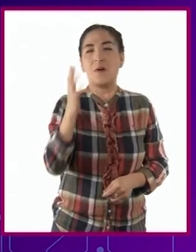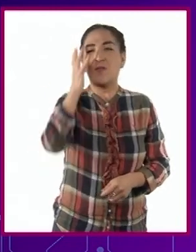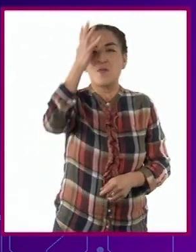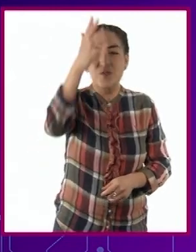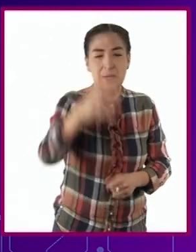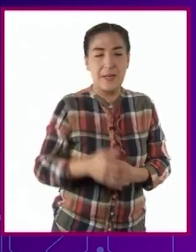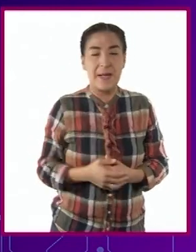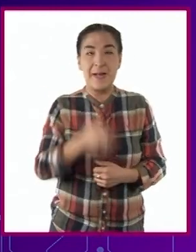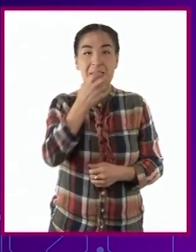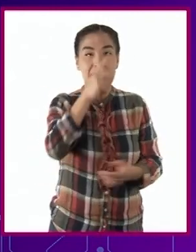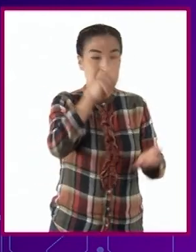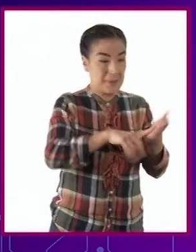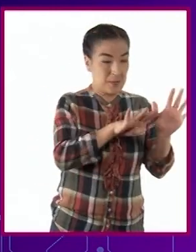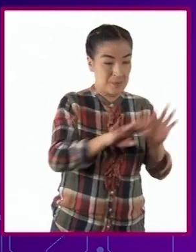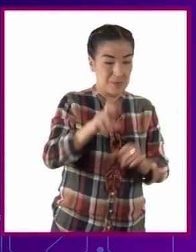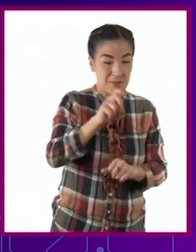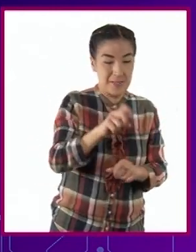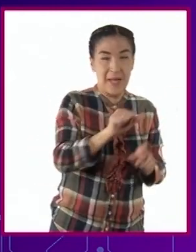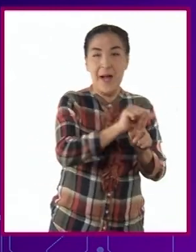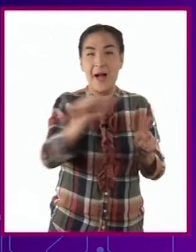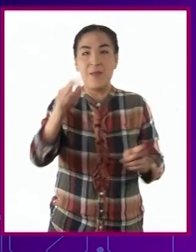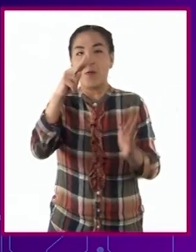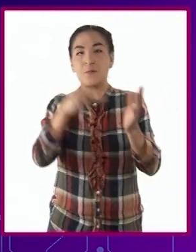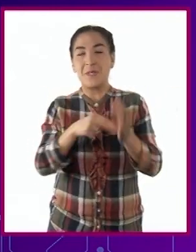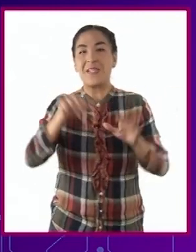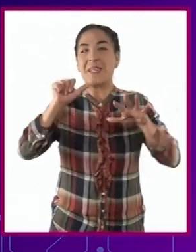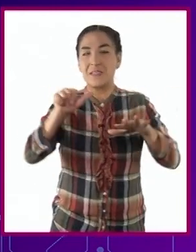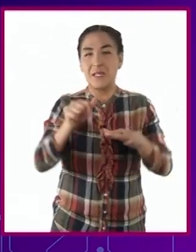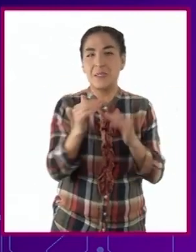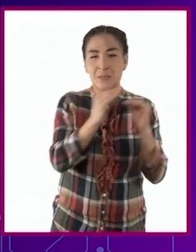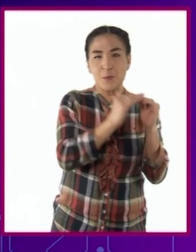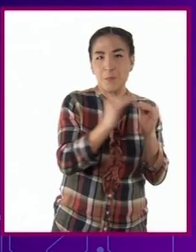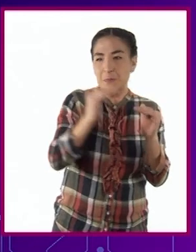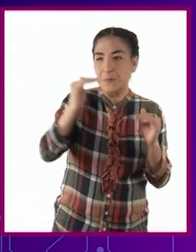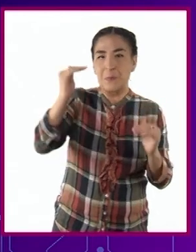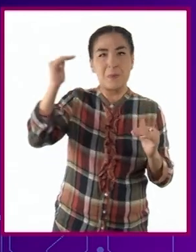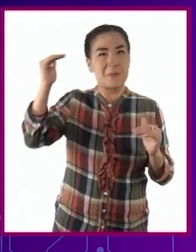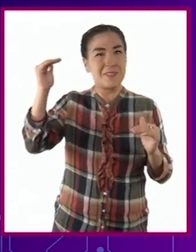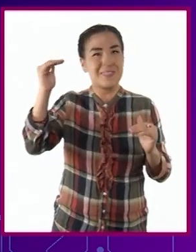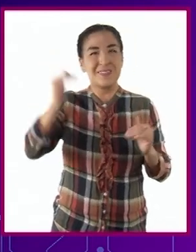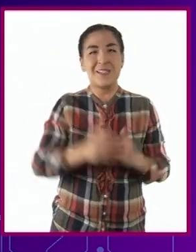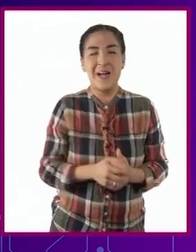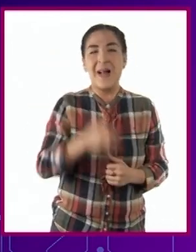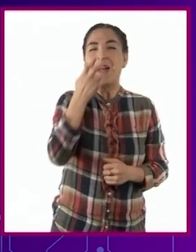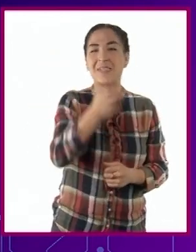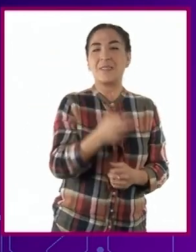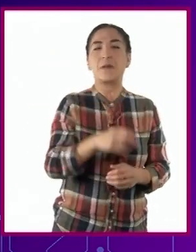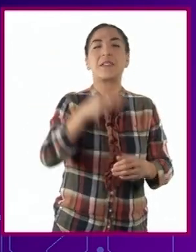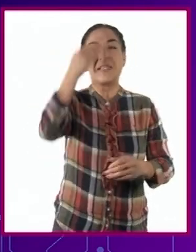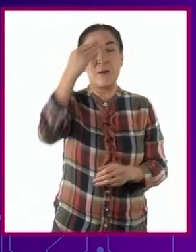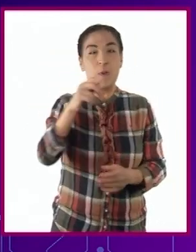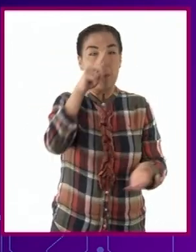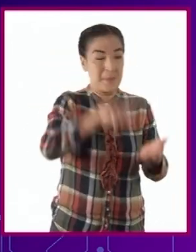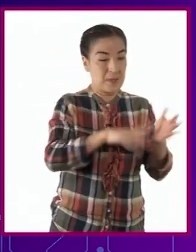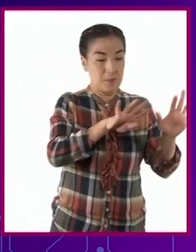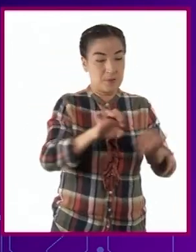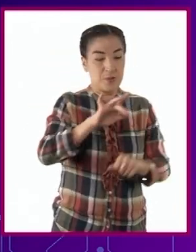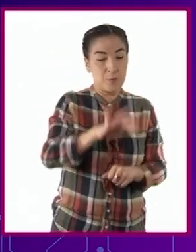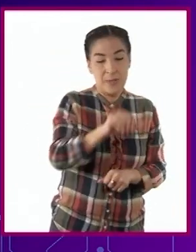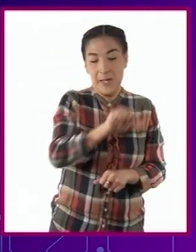de 1930 a 2016. También podemos ver que en el periodo de 1950